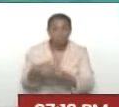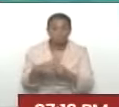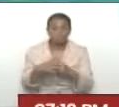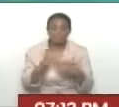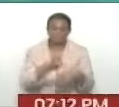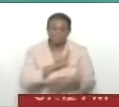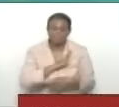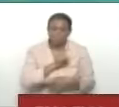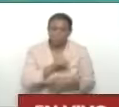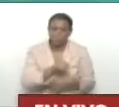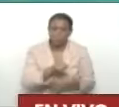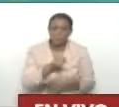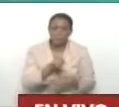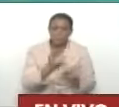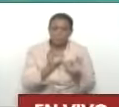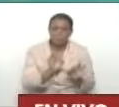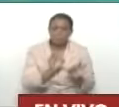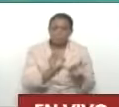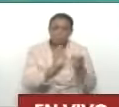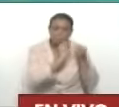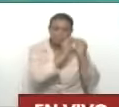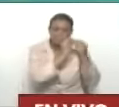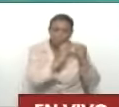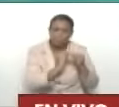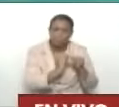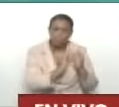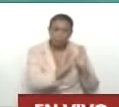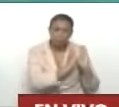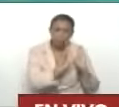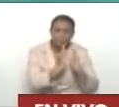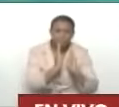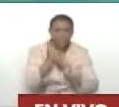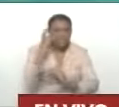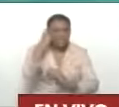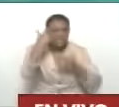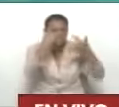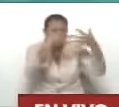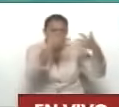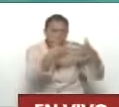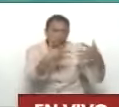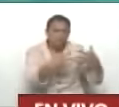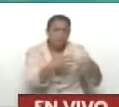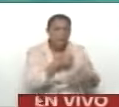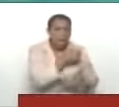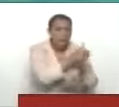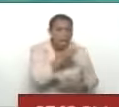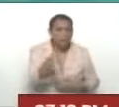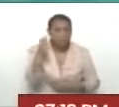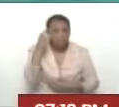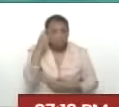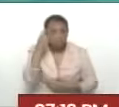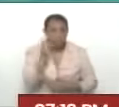propia, bien pensada, coherente, muy coherente,